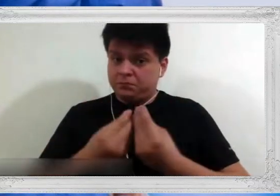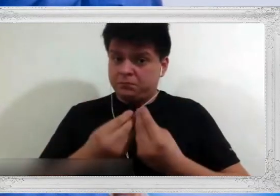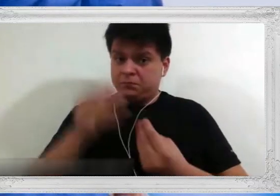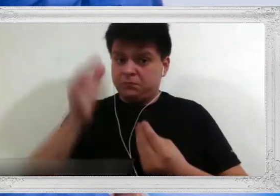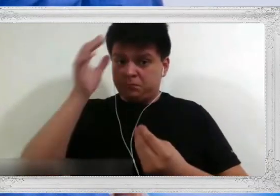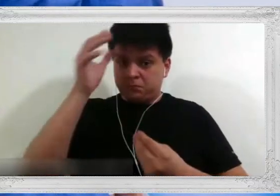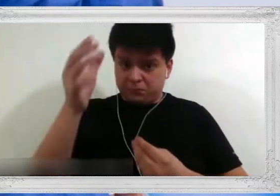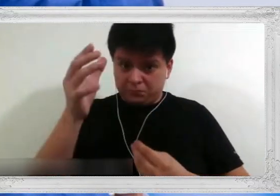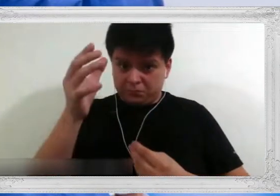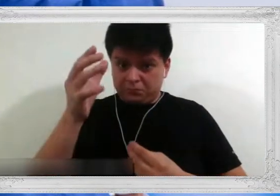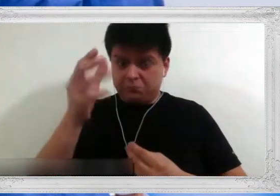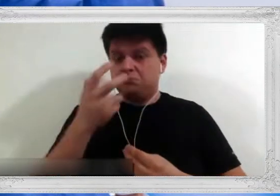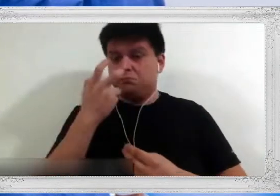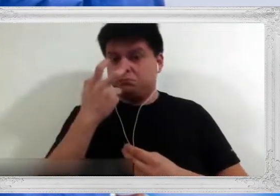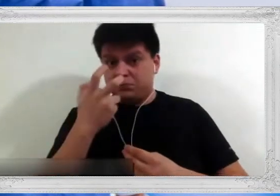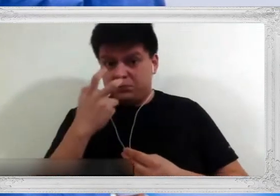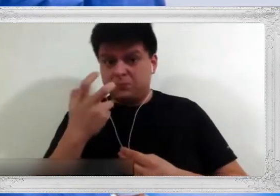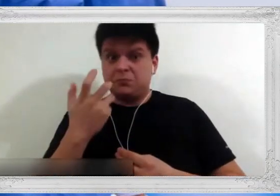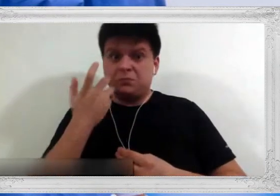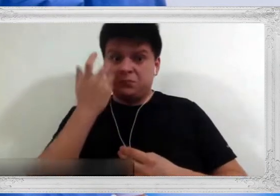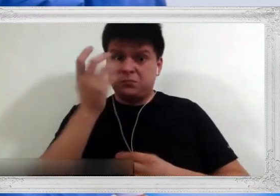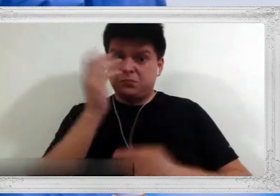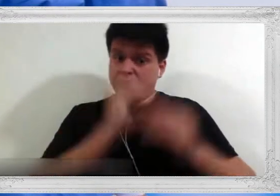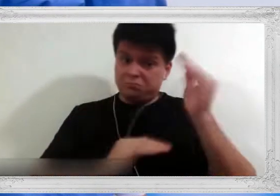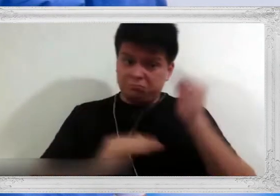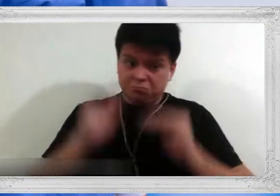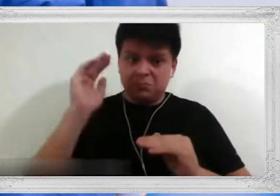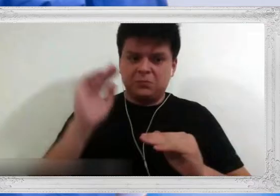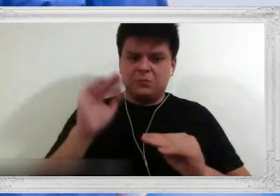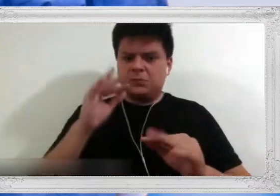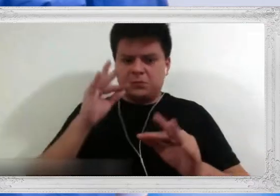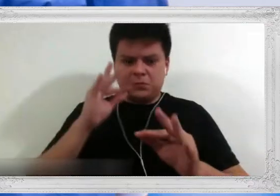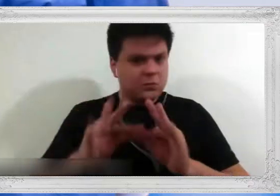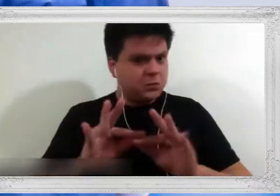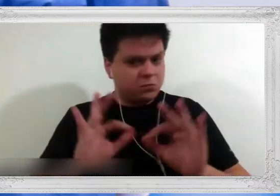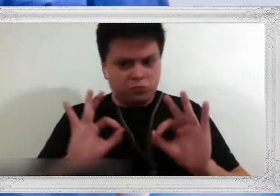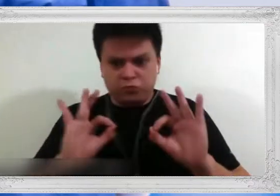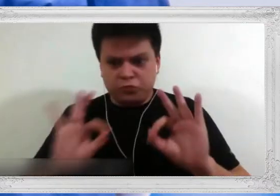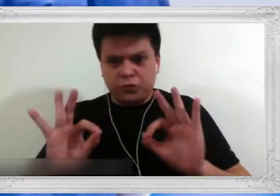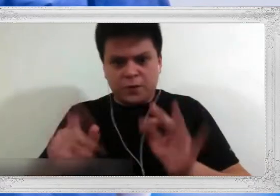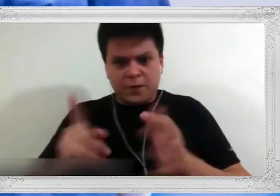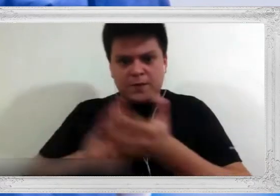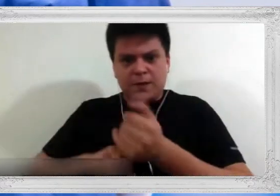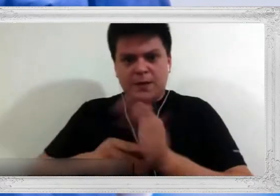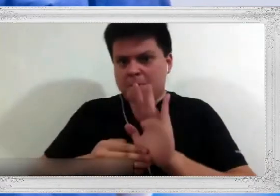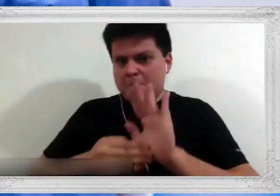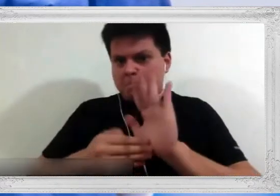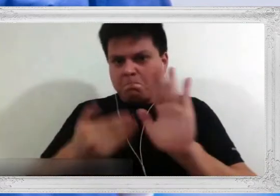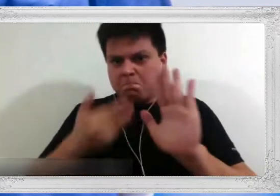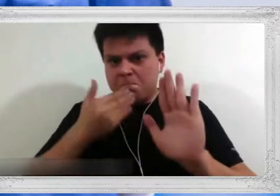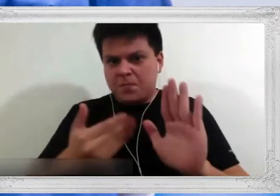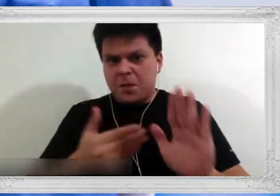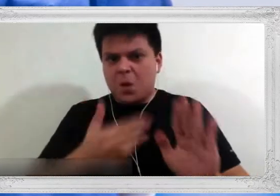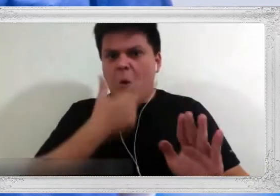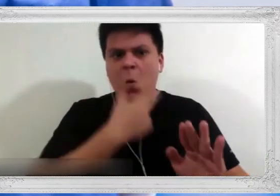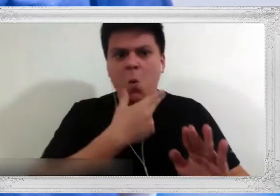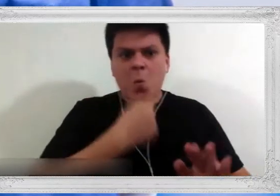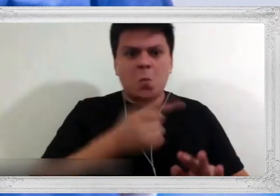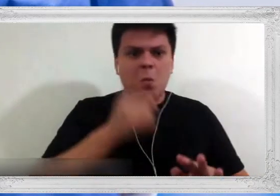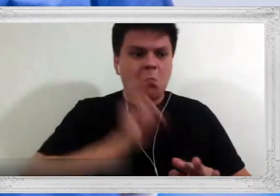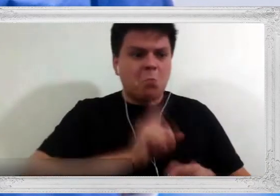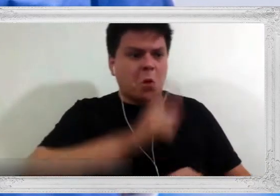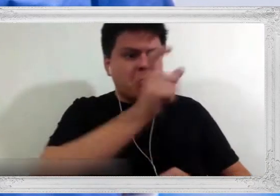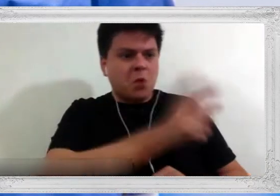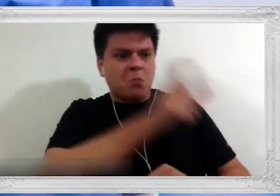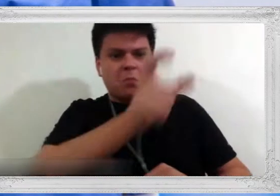Es auténtico este deseo de grandeza. Pertenece al hombre en cuanto tal. Es propio de cada uno, y